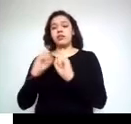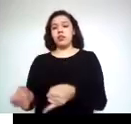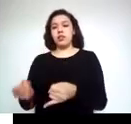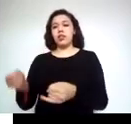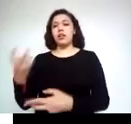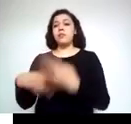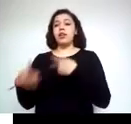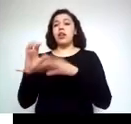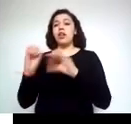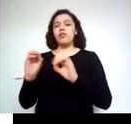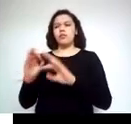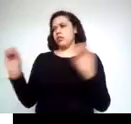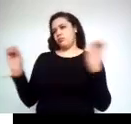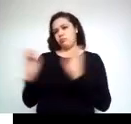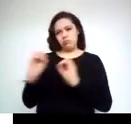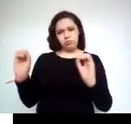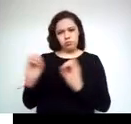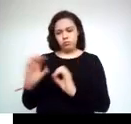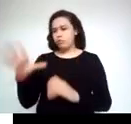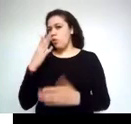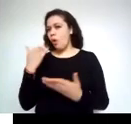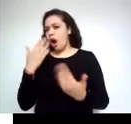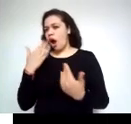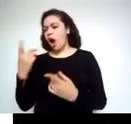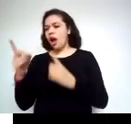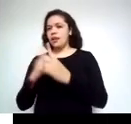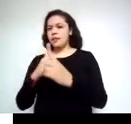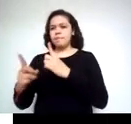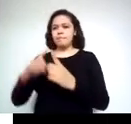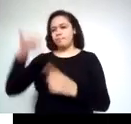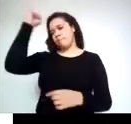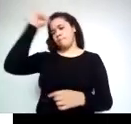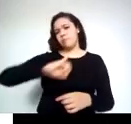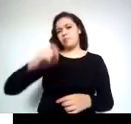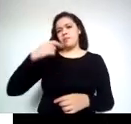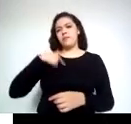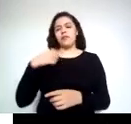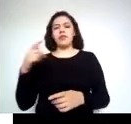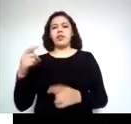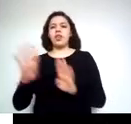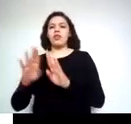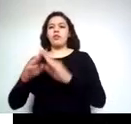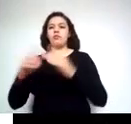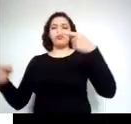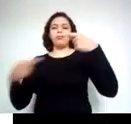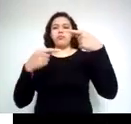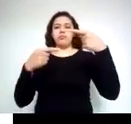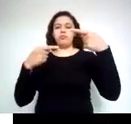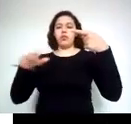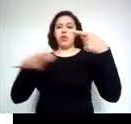oficina a trabajar, que no tienen una relación de jefe subordinado con alguien dentro de la institución,